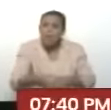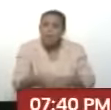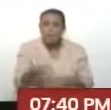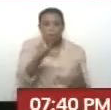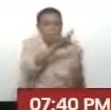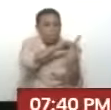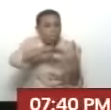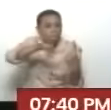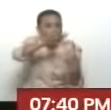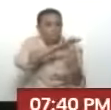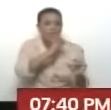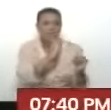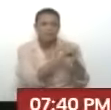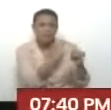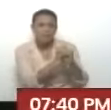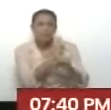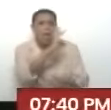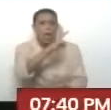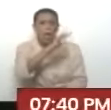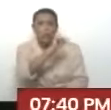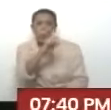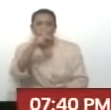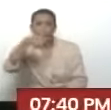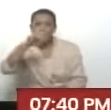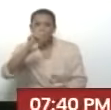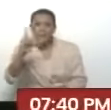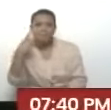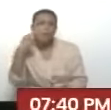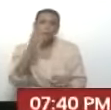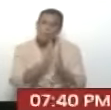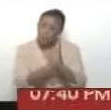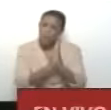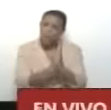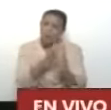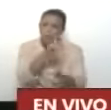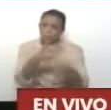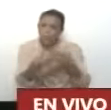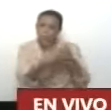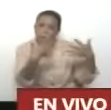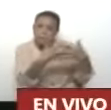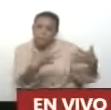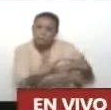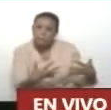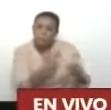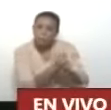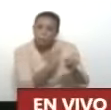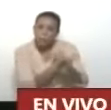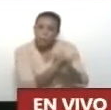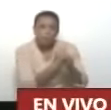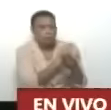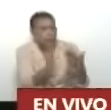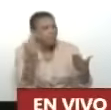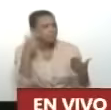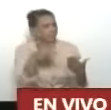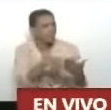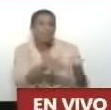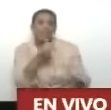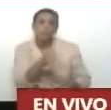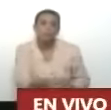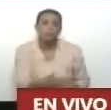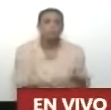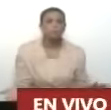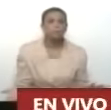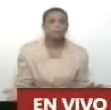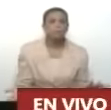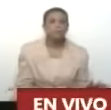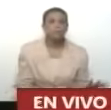manipulación de Wikipedia le pido a todos internautas, a todos los que están en las redes, salgámosle al paso a denunciarlo